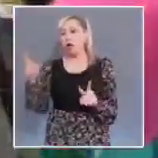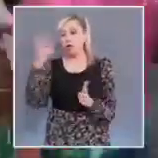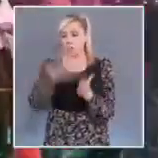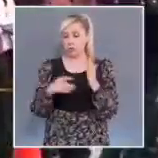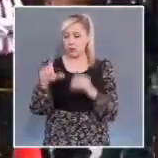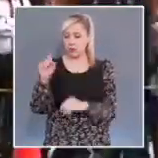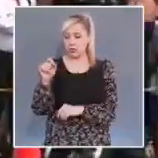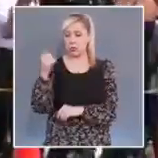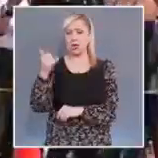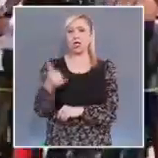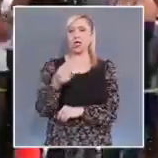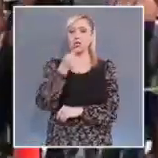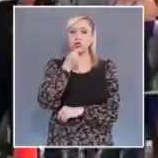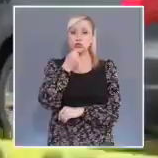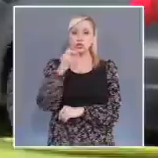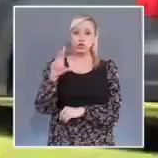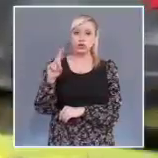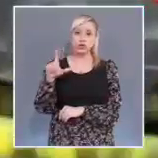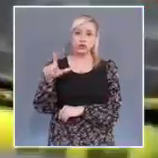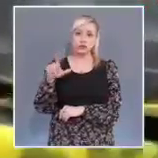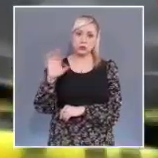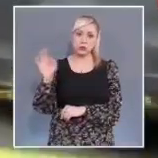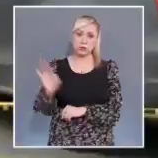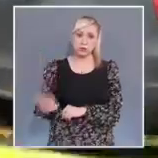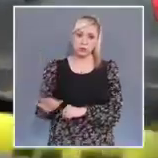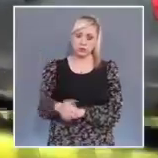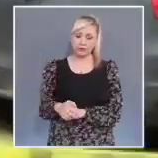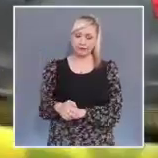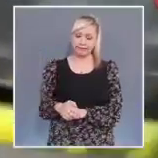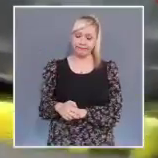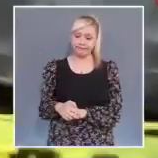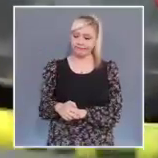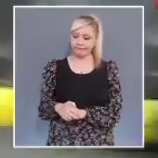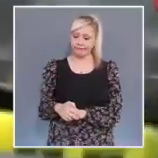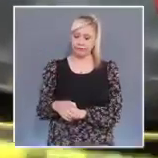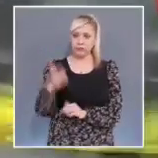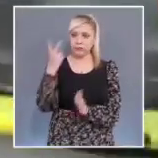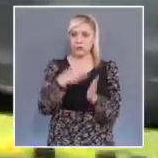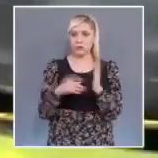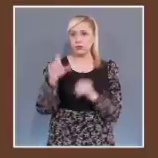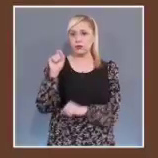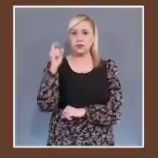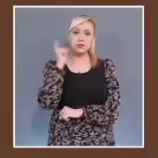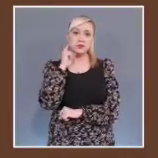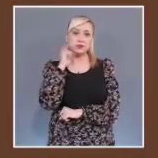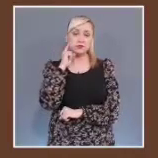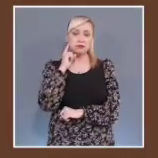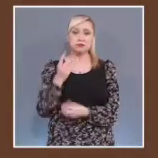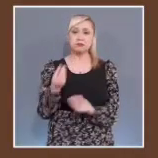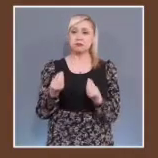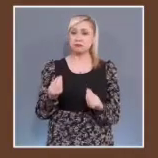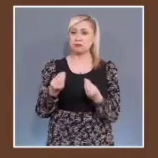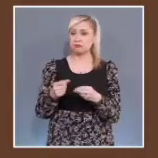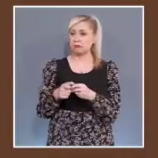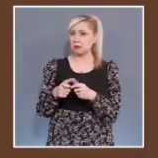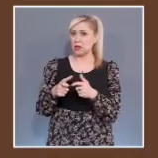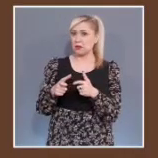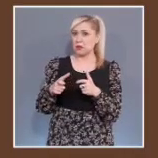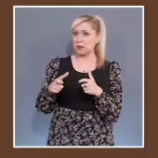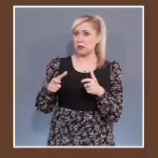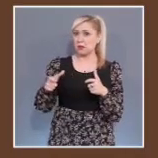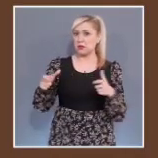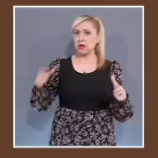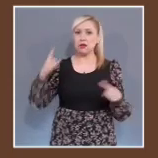37%. Además, en 2020 los feminicidios también registraron un incremento. A nivel nacional,